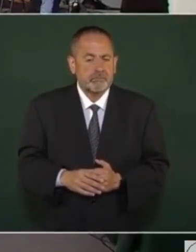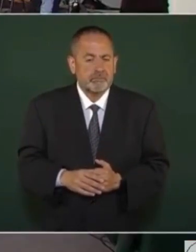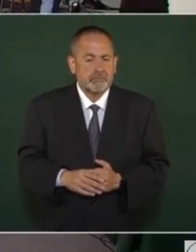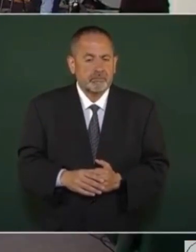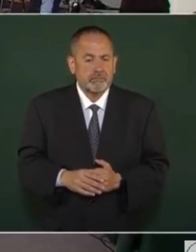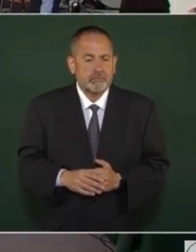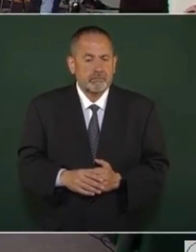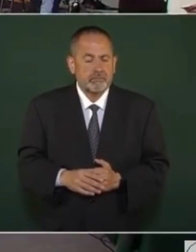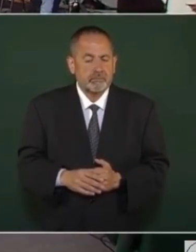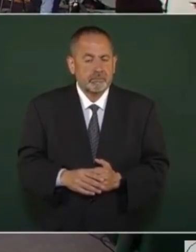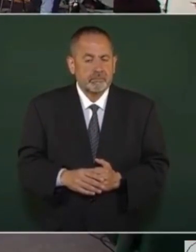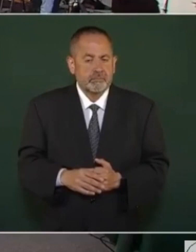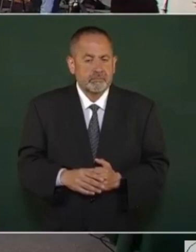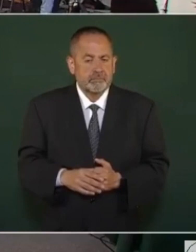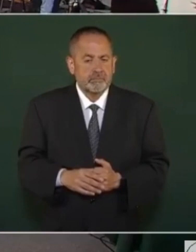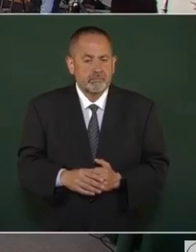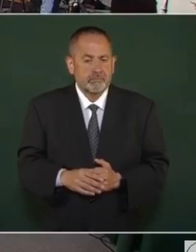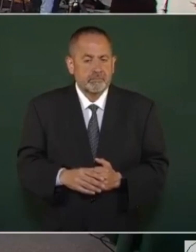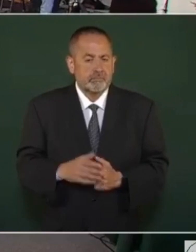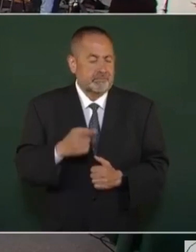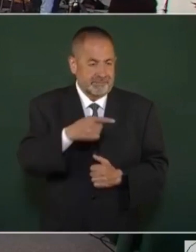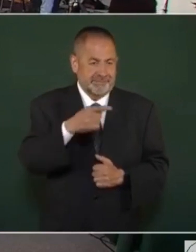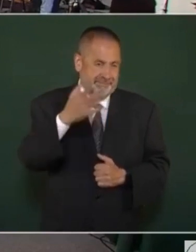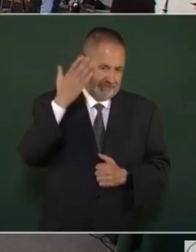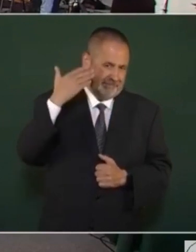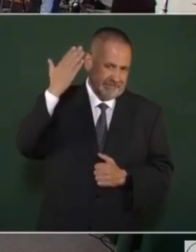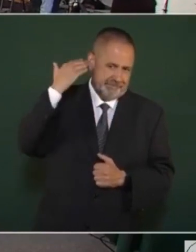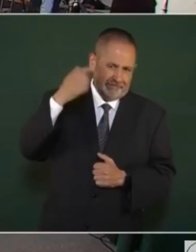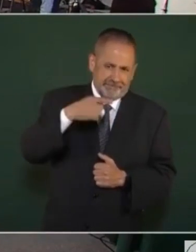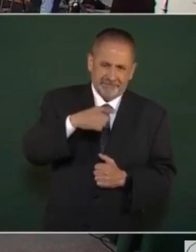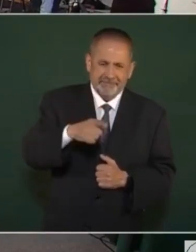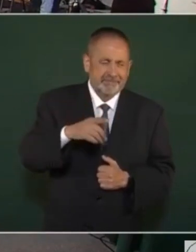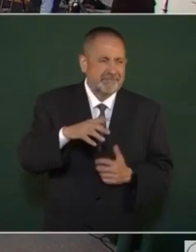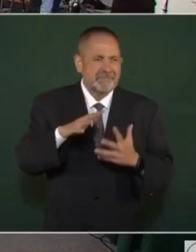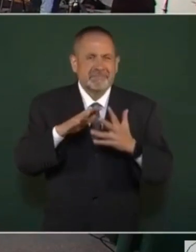una situación de descomposición